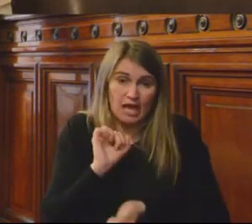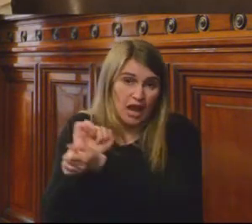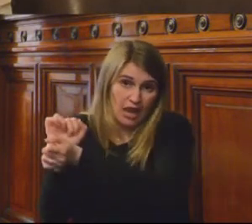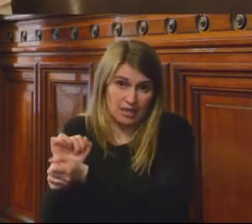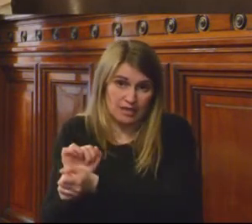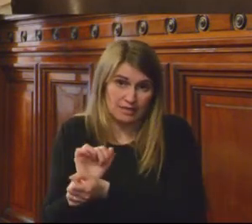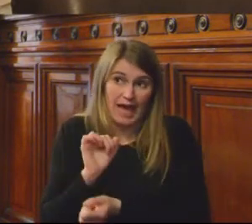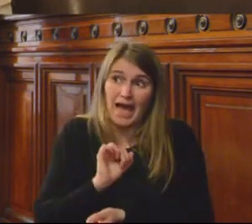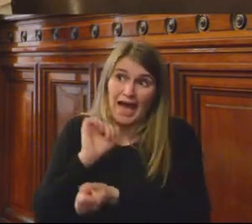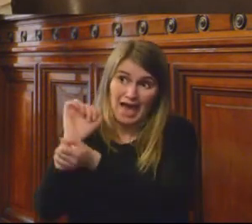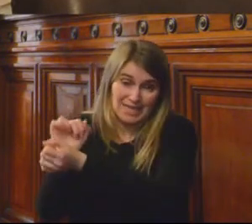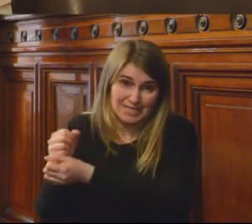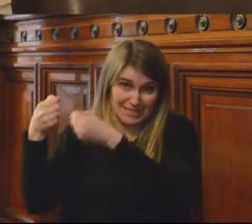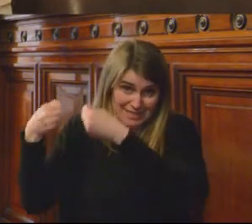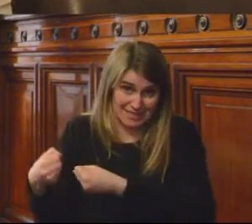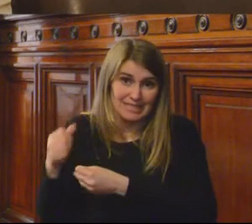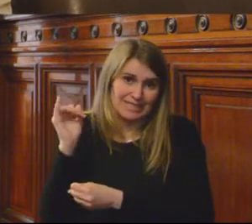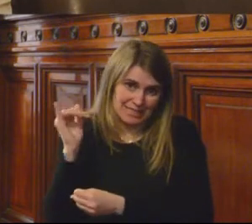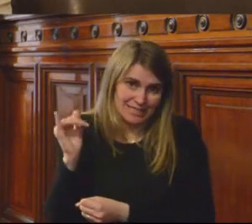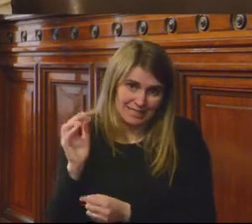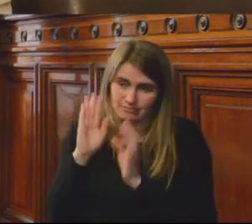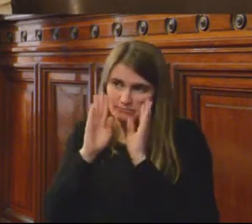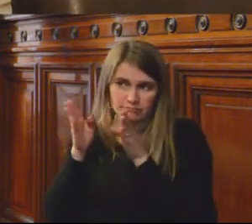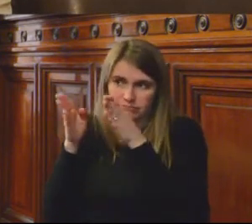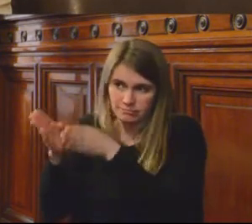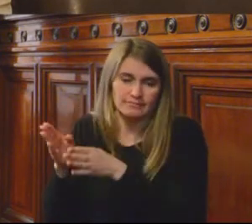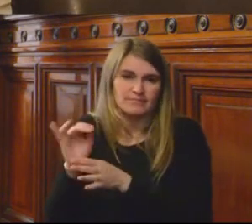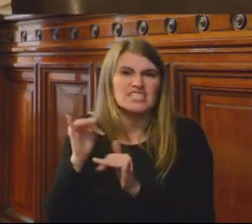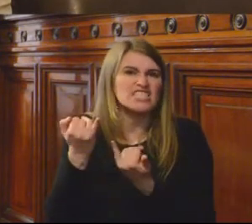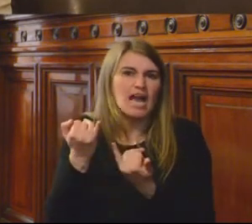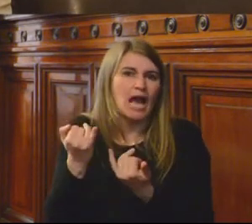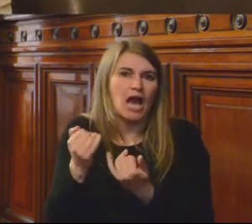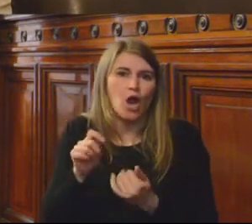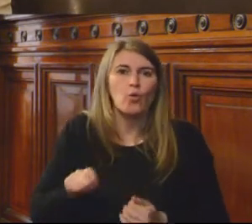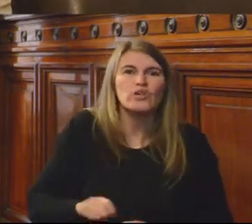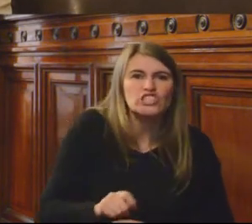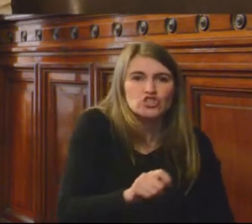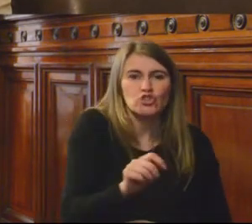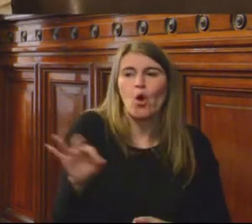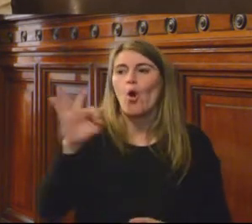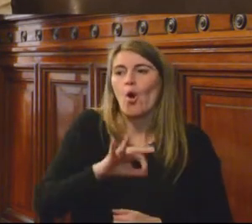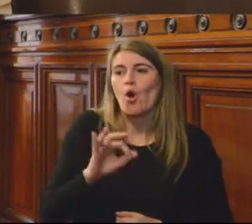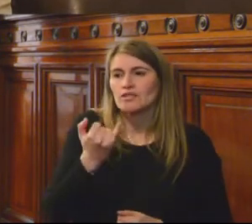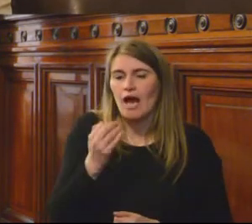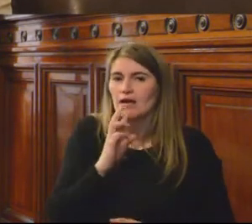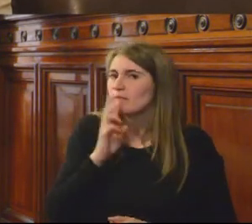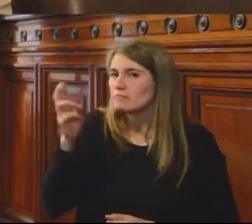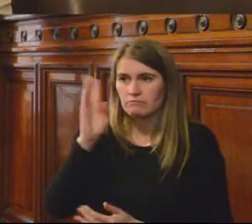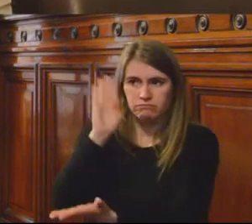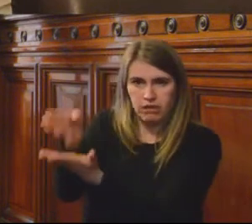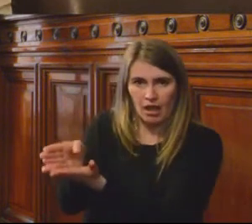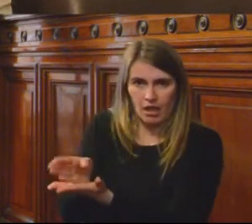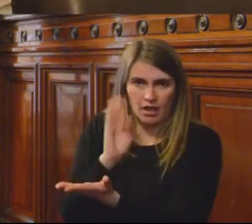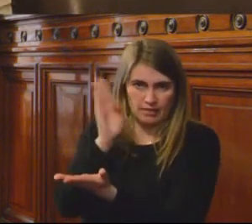centros deben estar fundamentalmente destinados a aquellas personas que ya están en fase de juicio o han recibido una condena